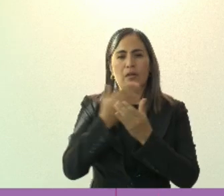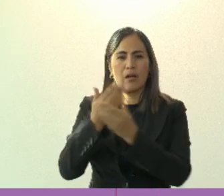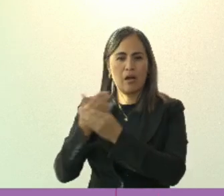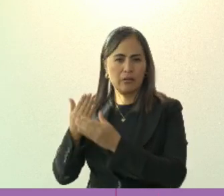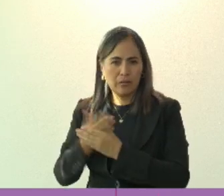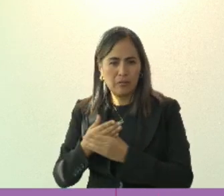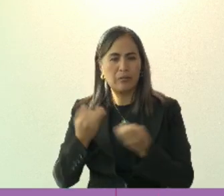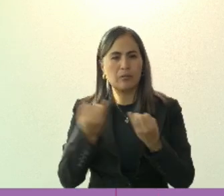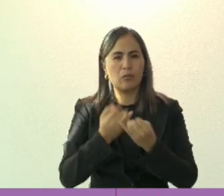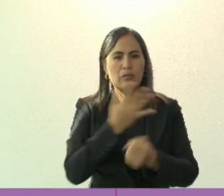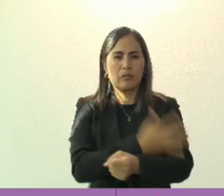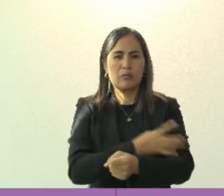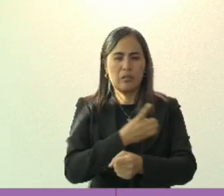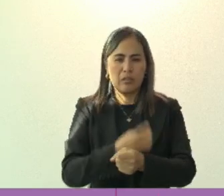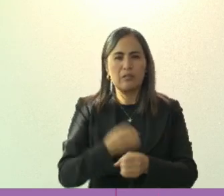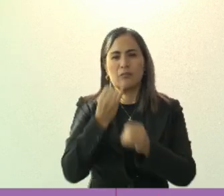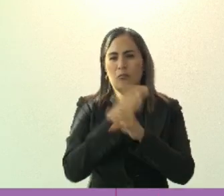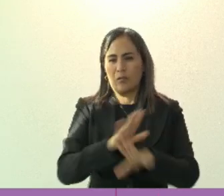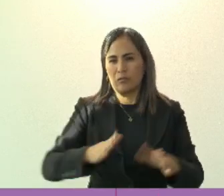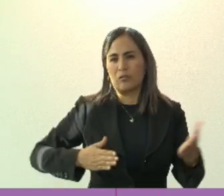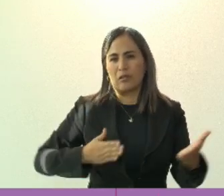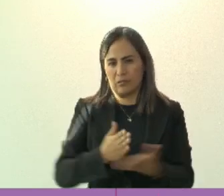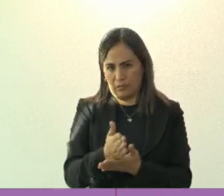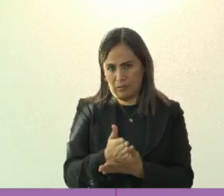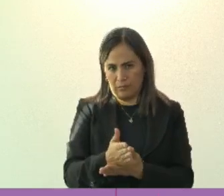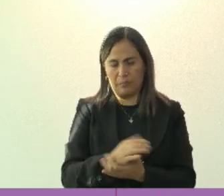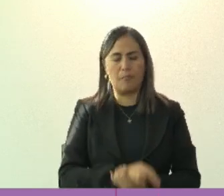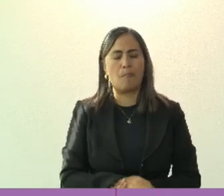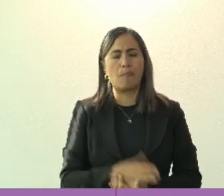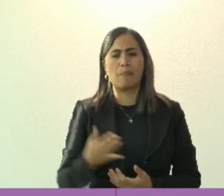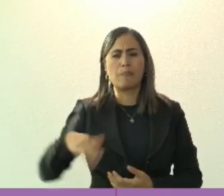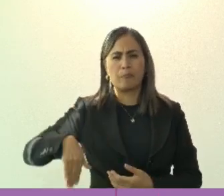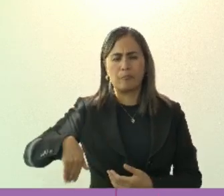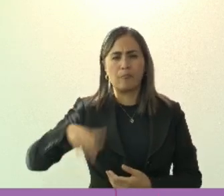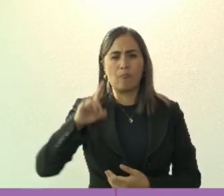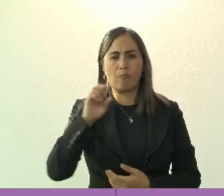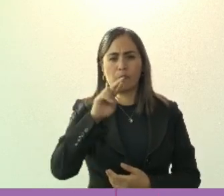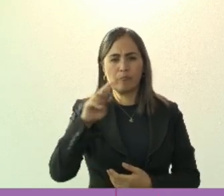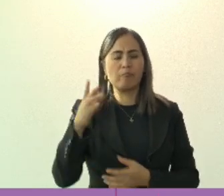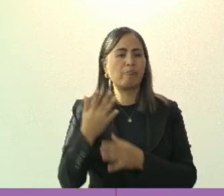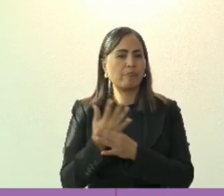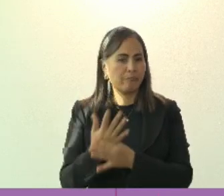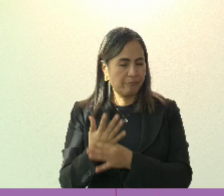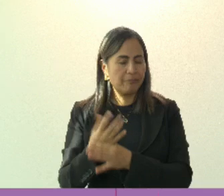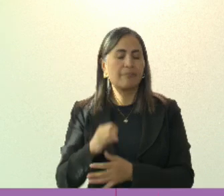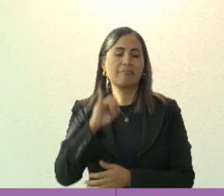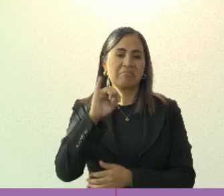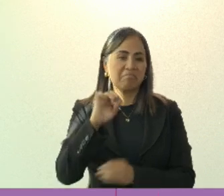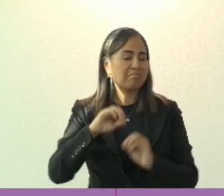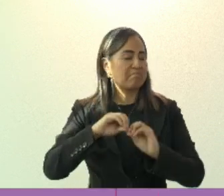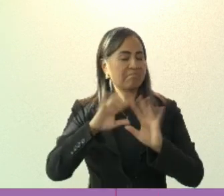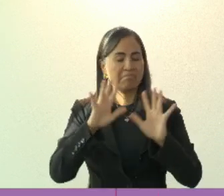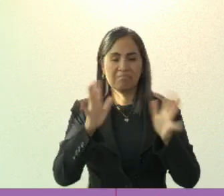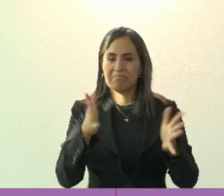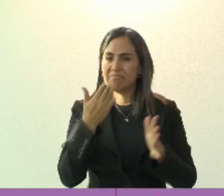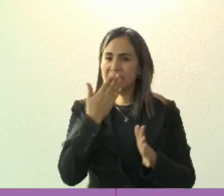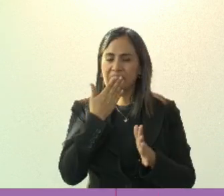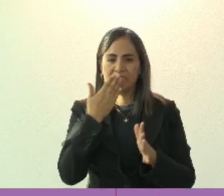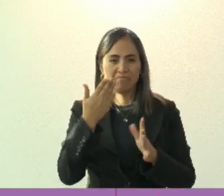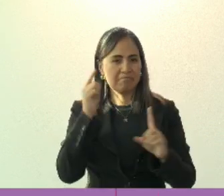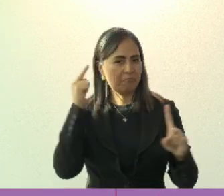transparencia y el acceso a la información. Y creo que el doctor nos lo acaba de decir de una forma muy clara y muy